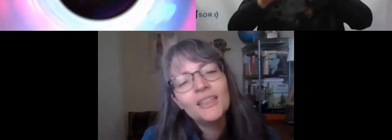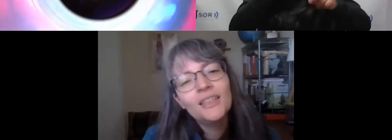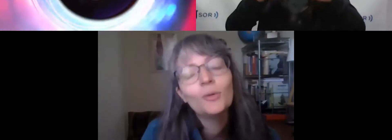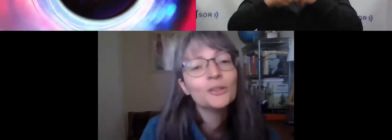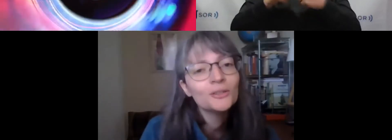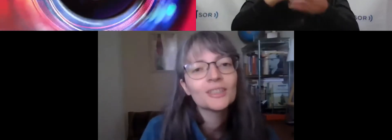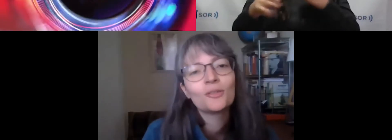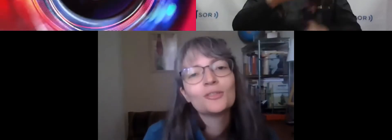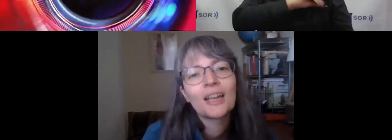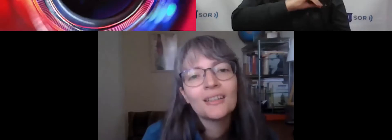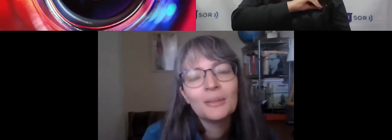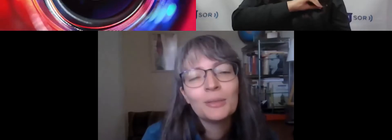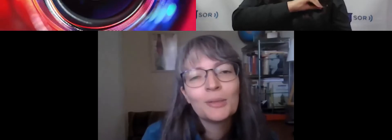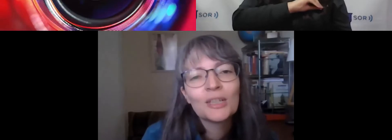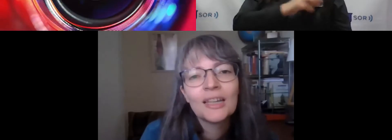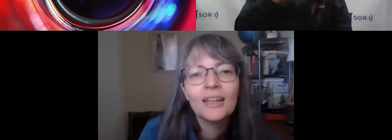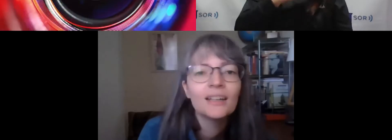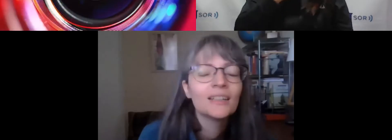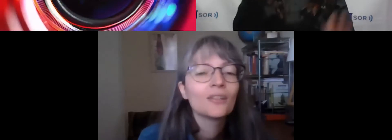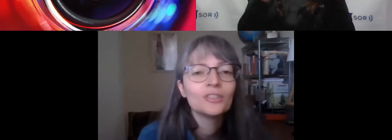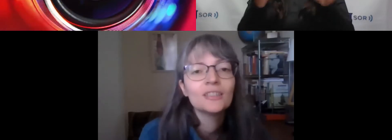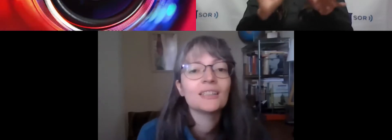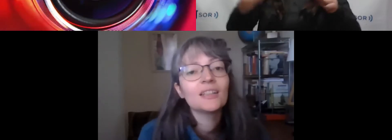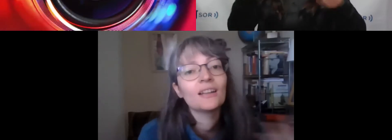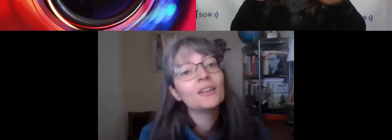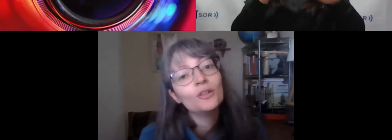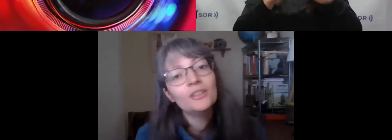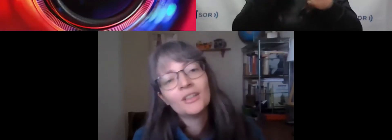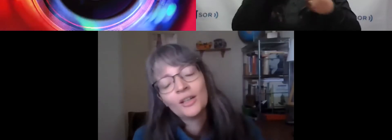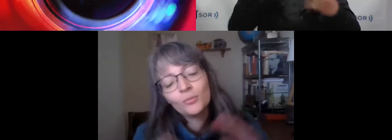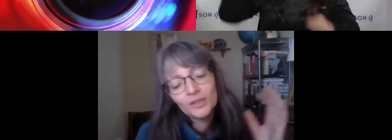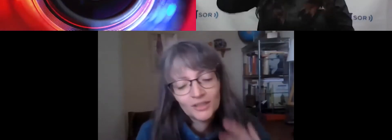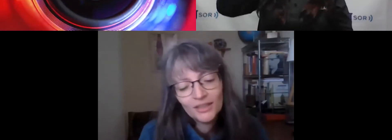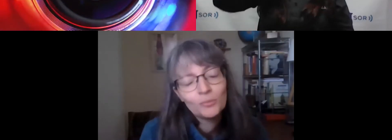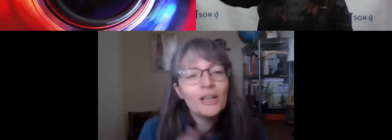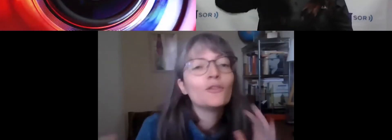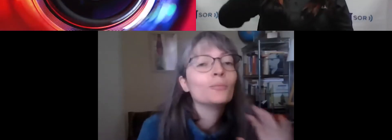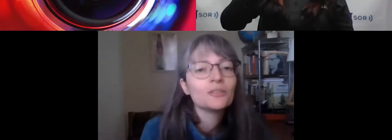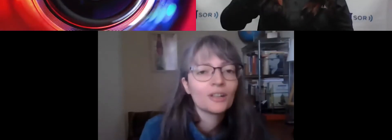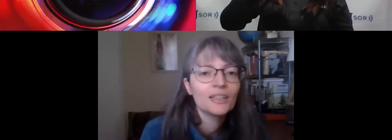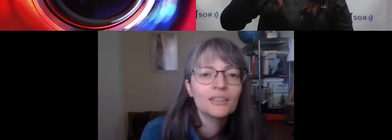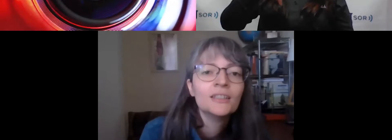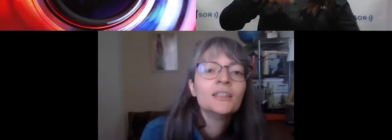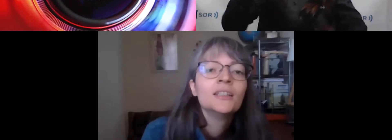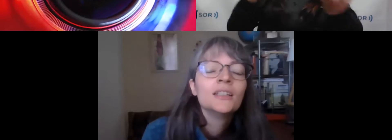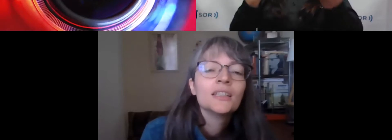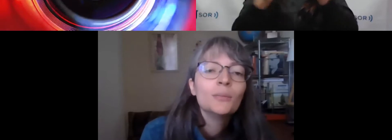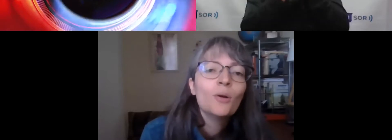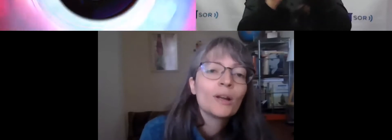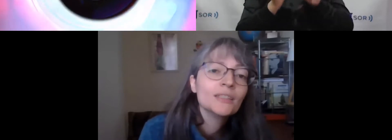y bueno quiero contarles primero que nada en qué consiste la charla de hoy como estaba como es el formato anual ya